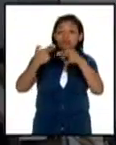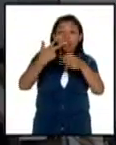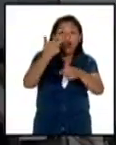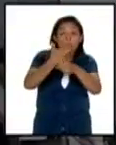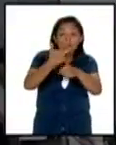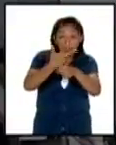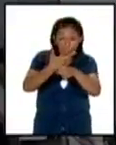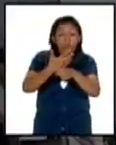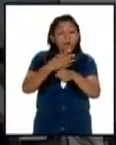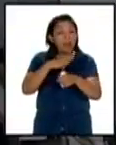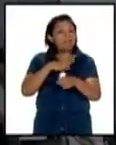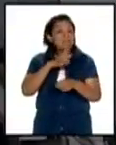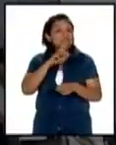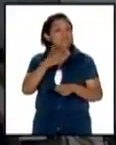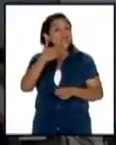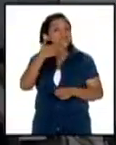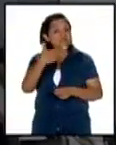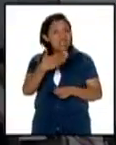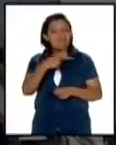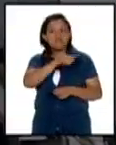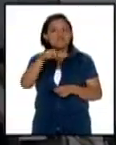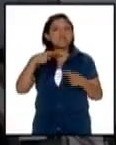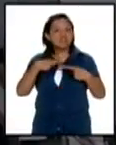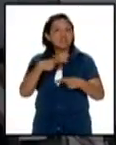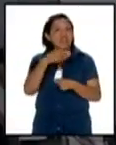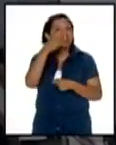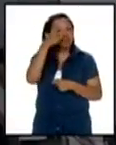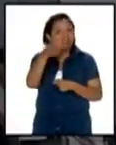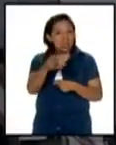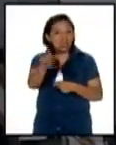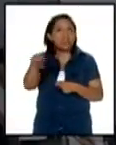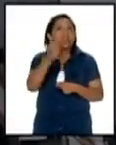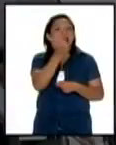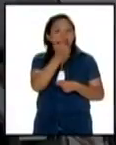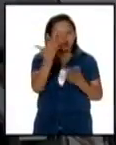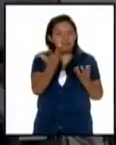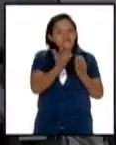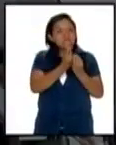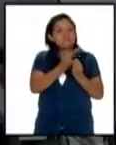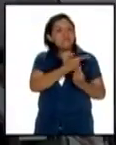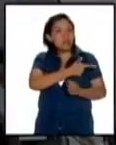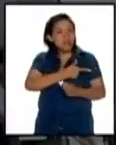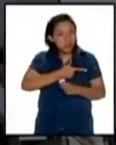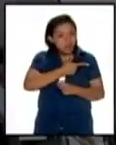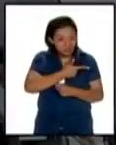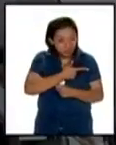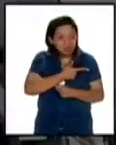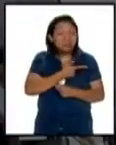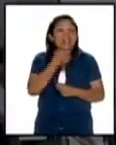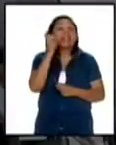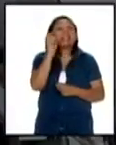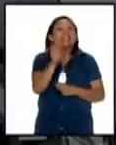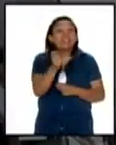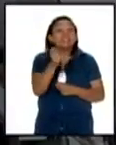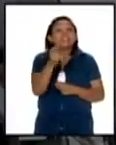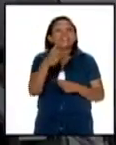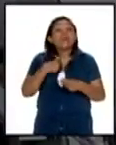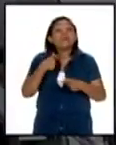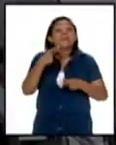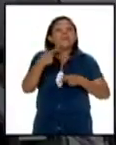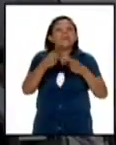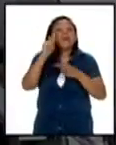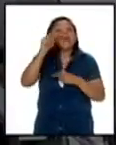gran aceptación de parte pues del público, de los alumnos que nos acompañan, y esto es prepararse para lo que